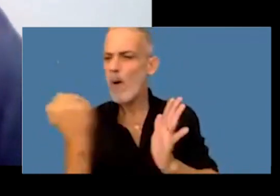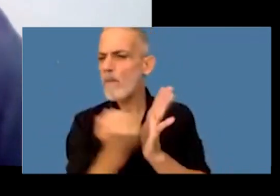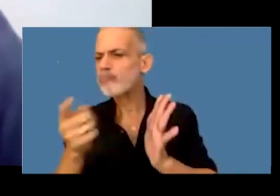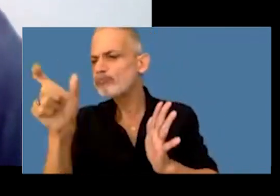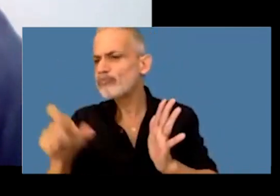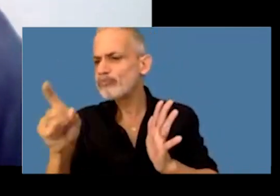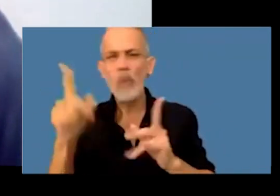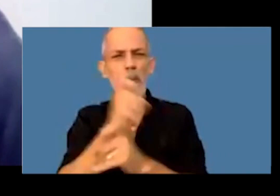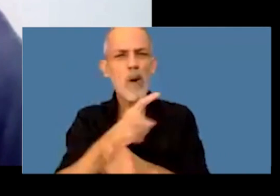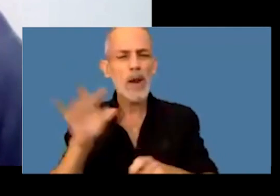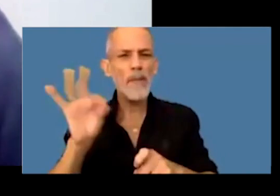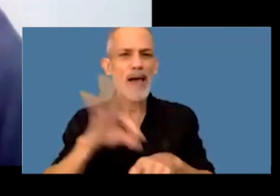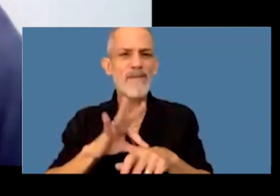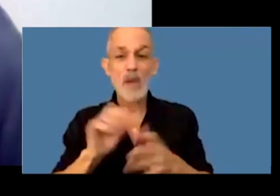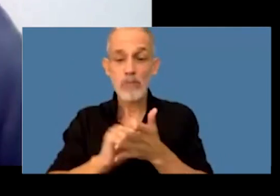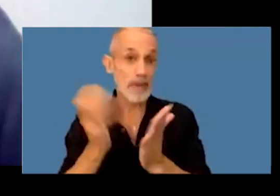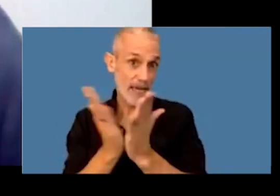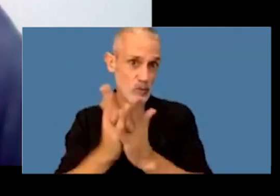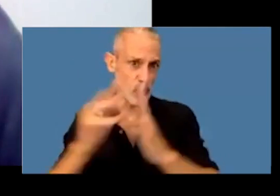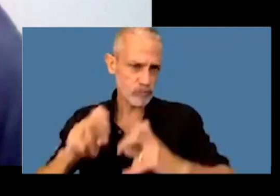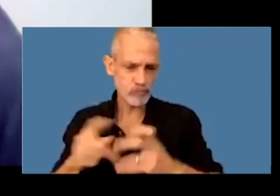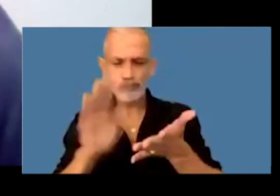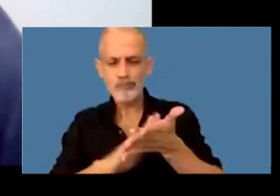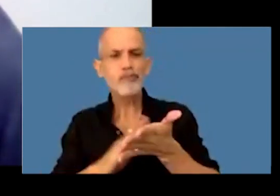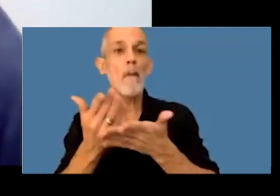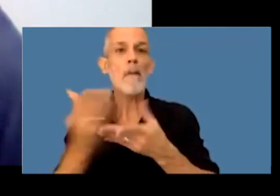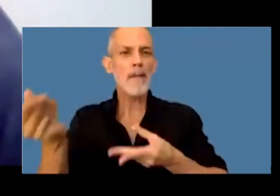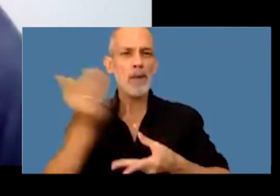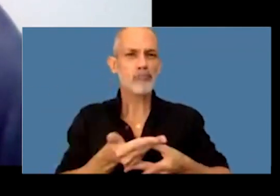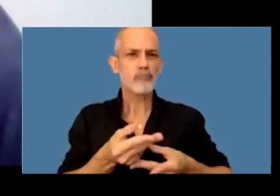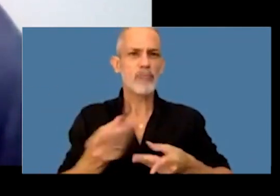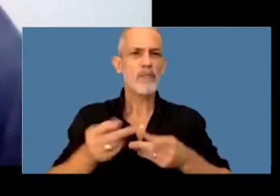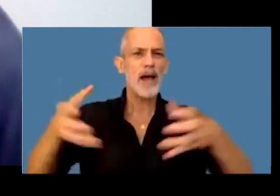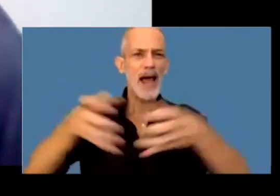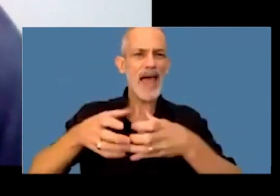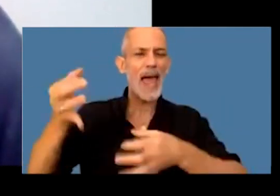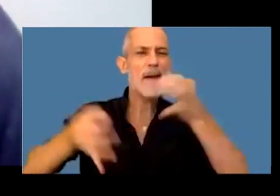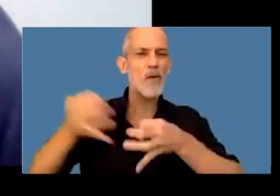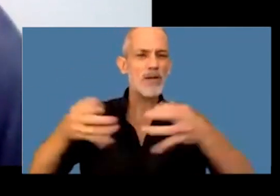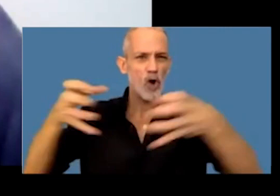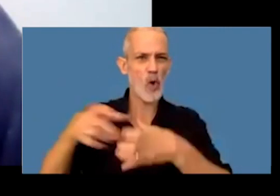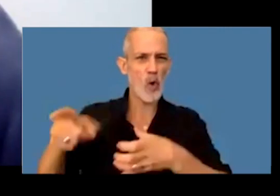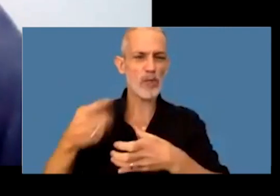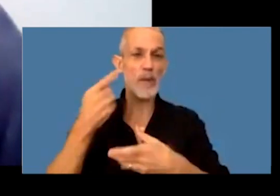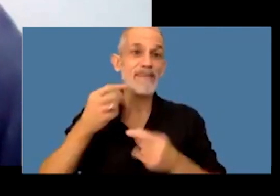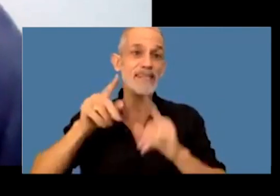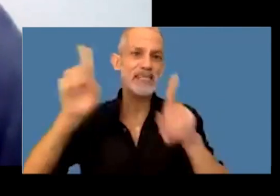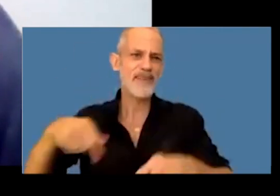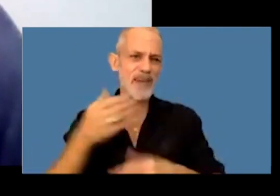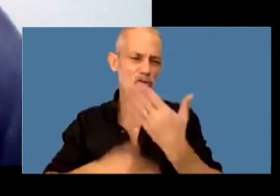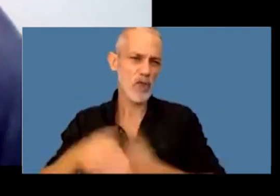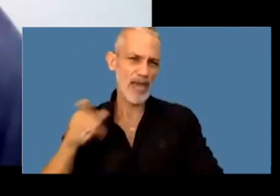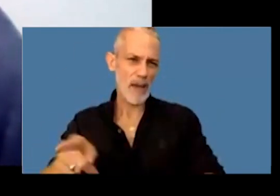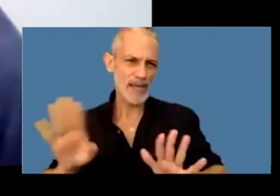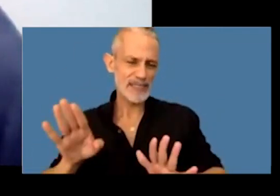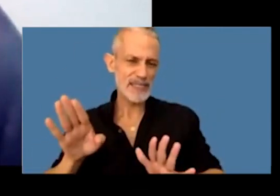menciona, acompañarlo con estudios y acercarse a realizar una evaluación para certificar de discapacidad según